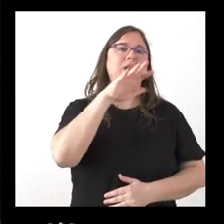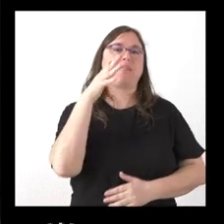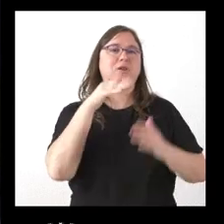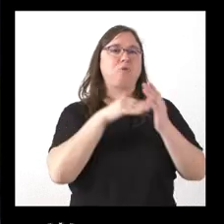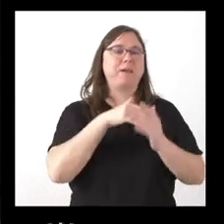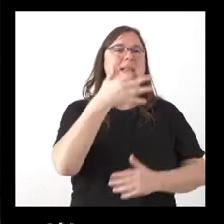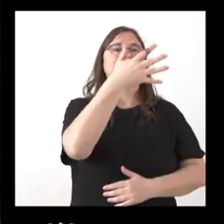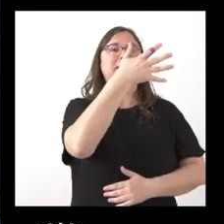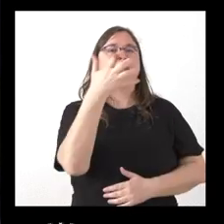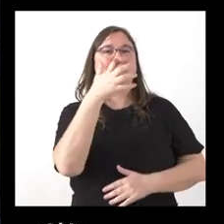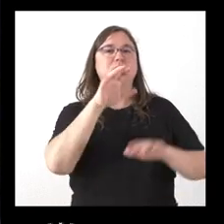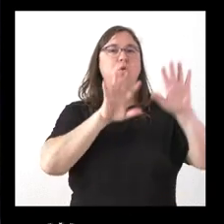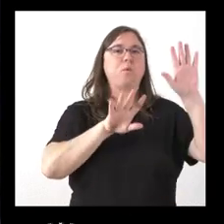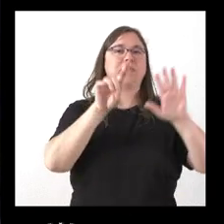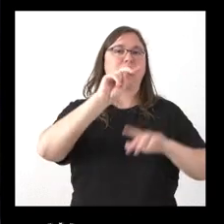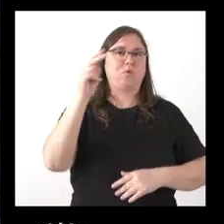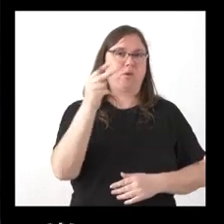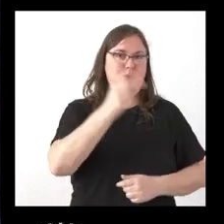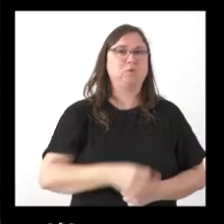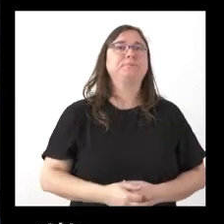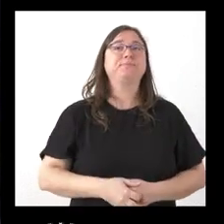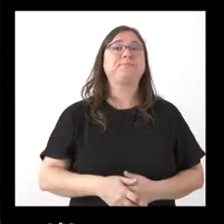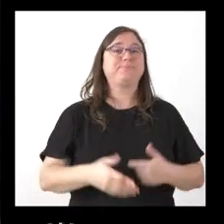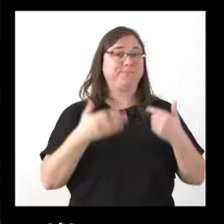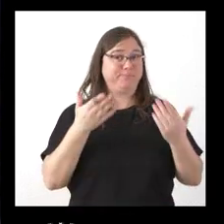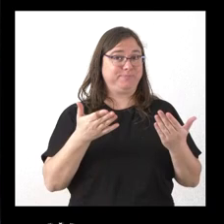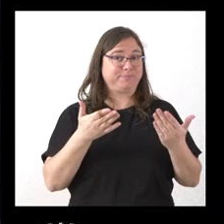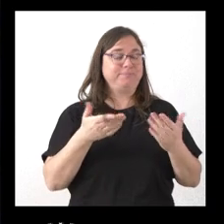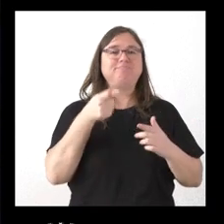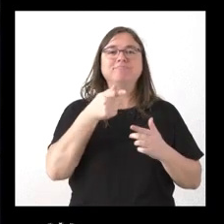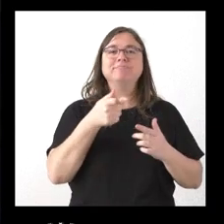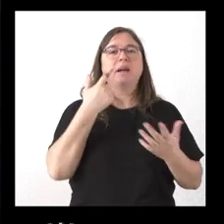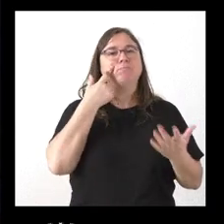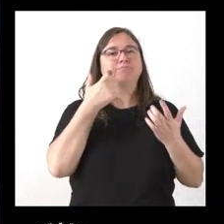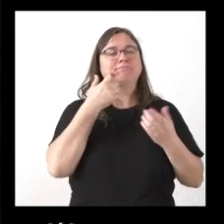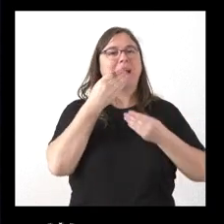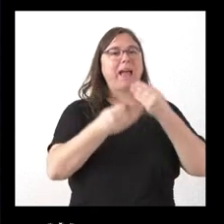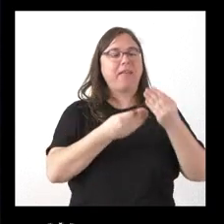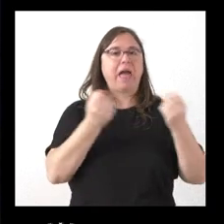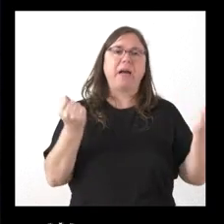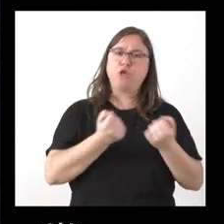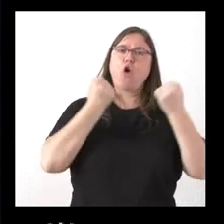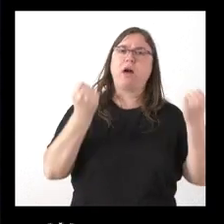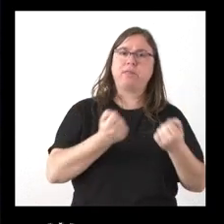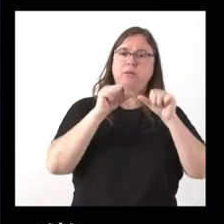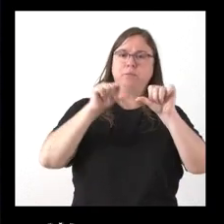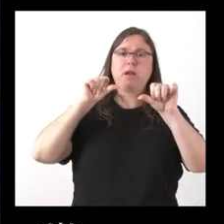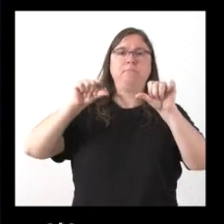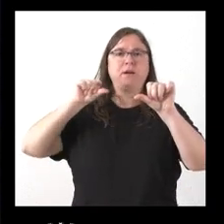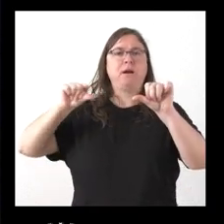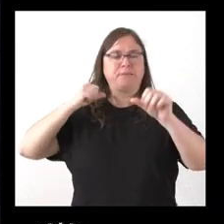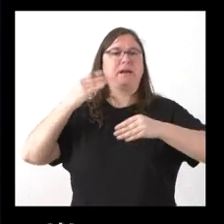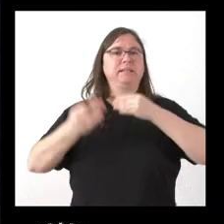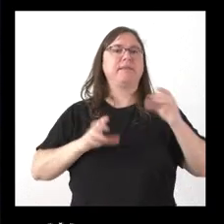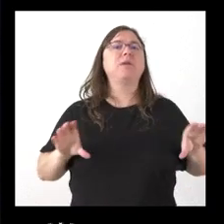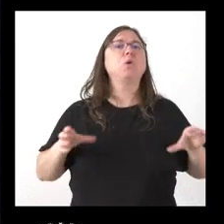445.591 euros como ven el ejercicio de una acción que año tras años venimos realizando desde la